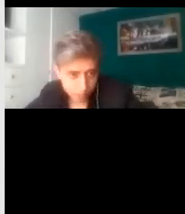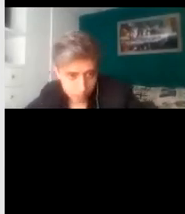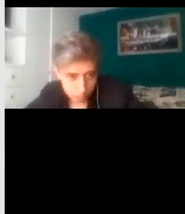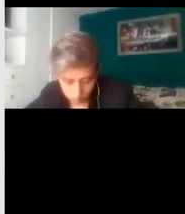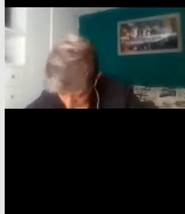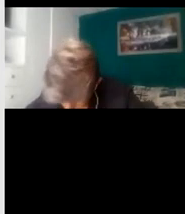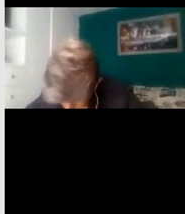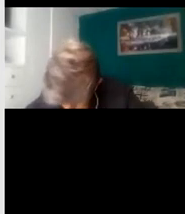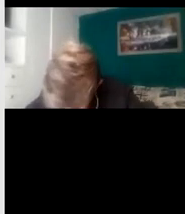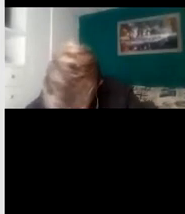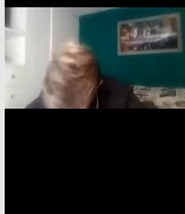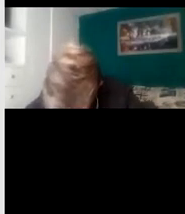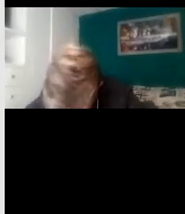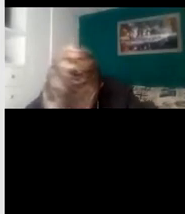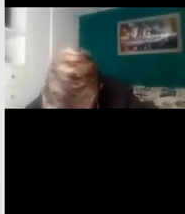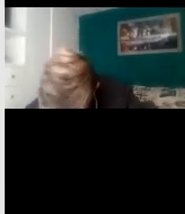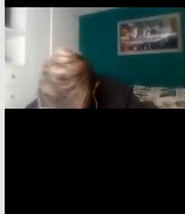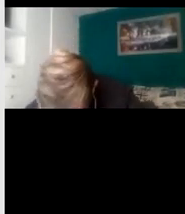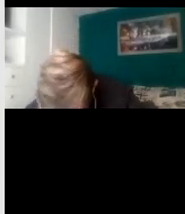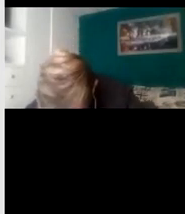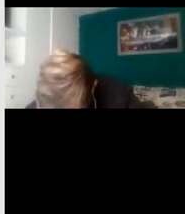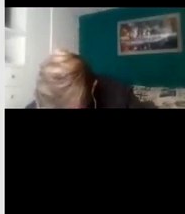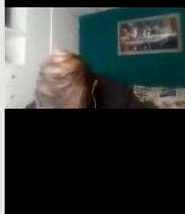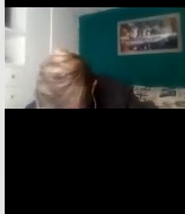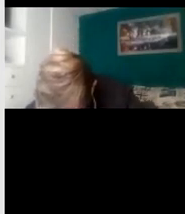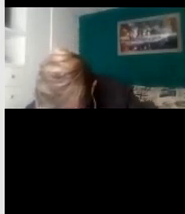torno al entrevistado.